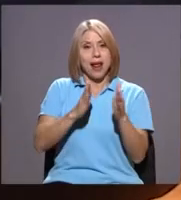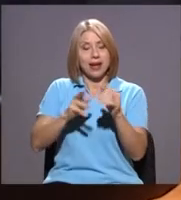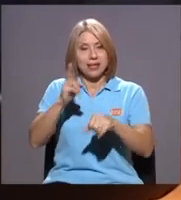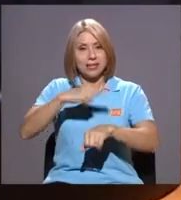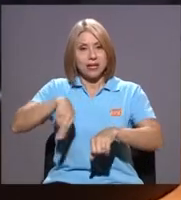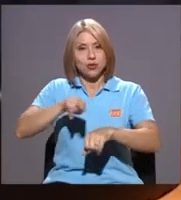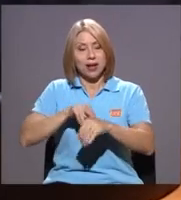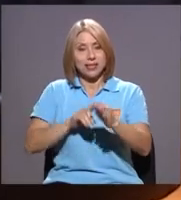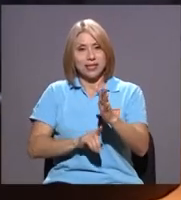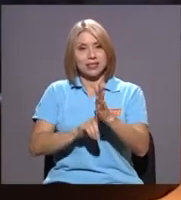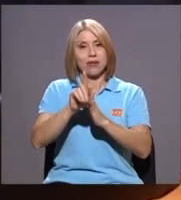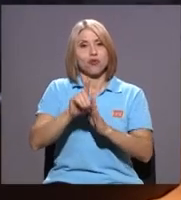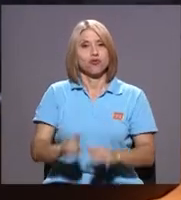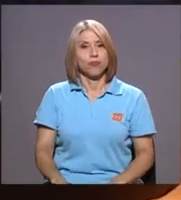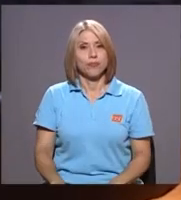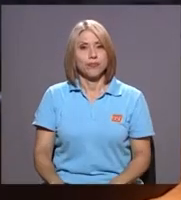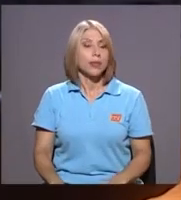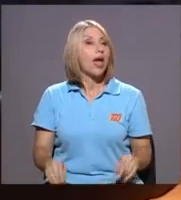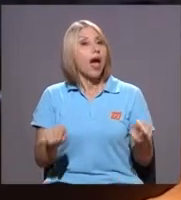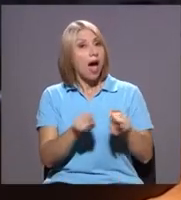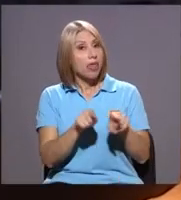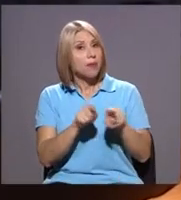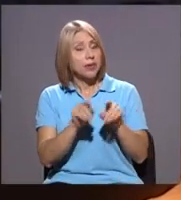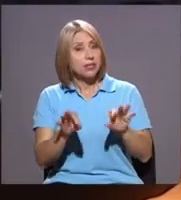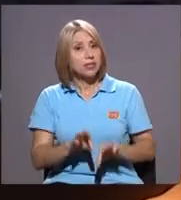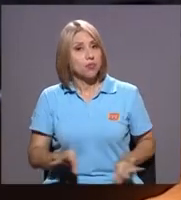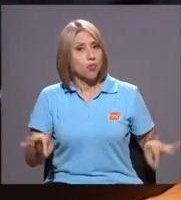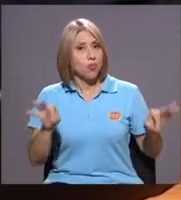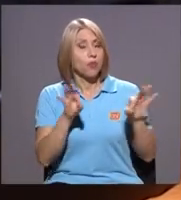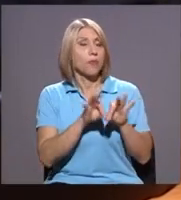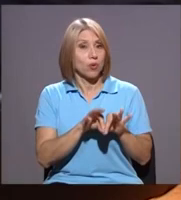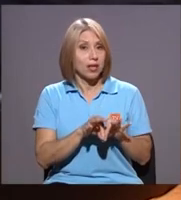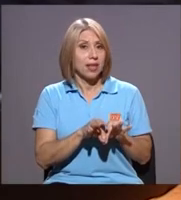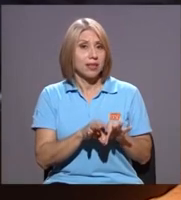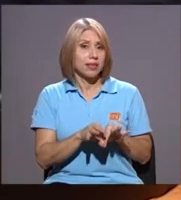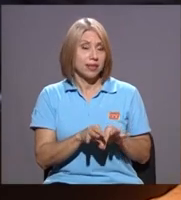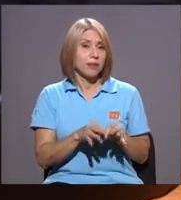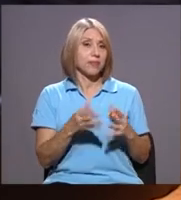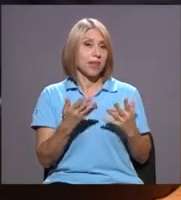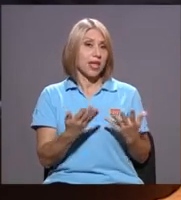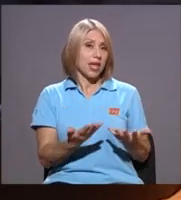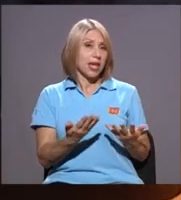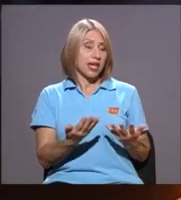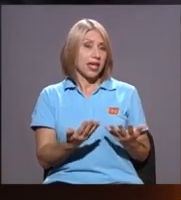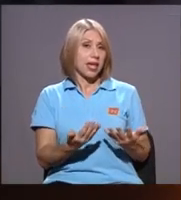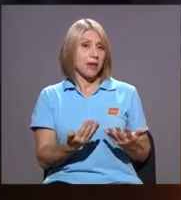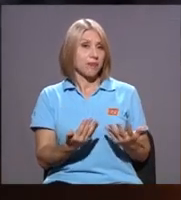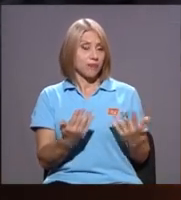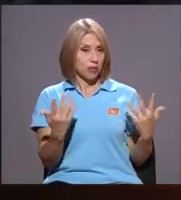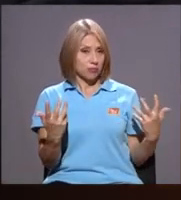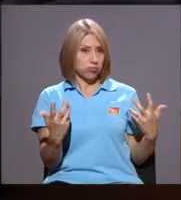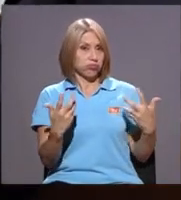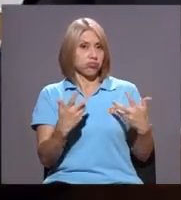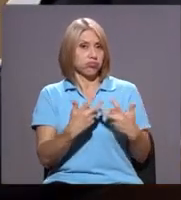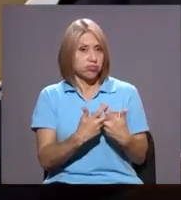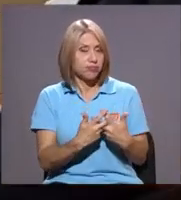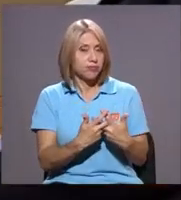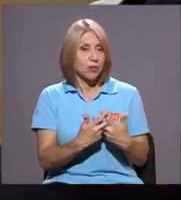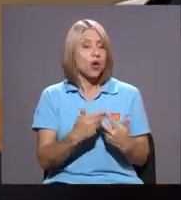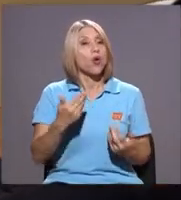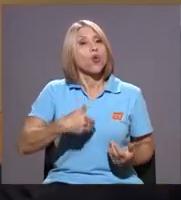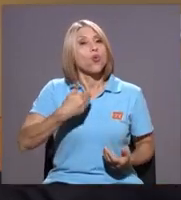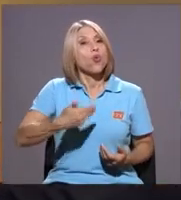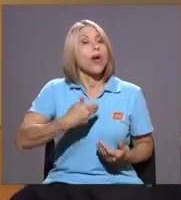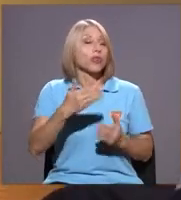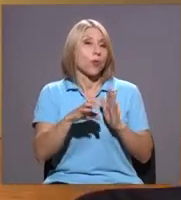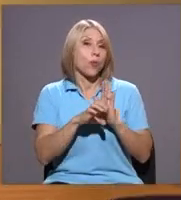Y además me parece importante el ejercicio de congruencia, que tengo la impresión de que cuando,